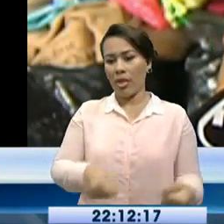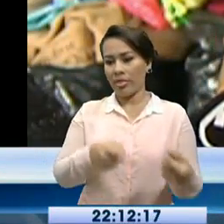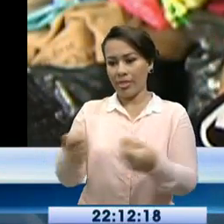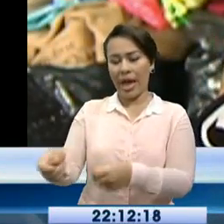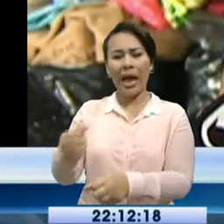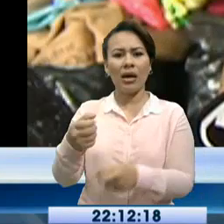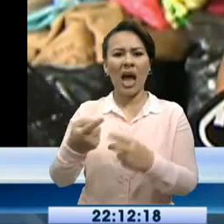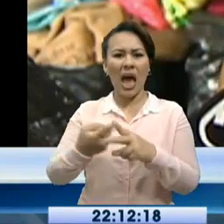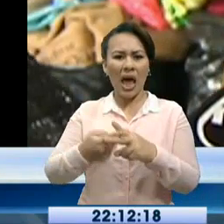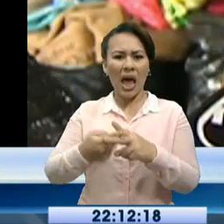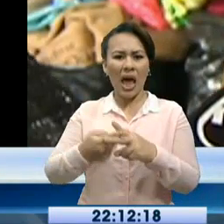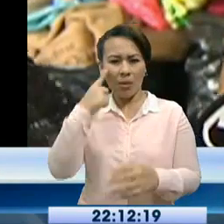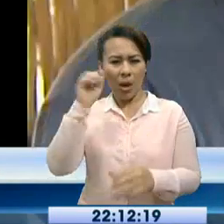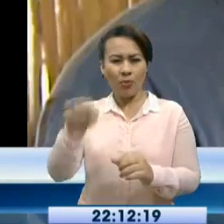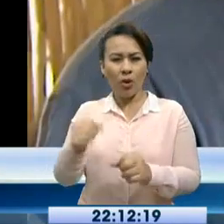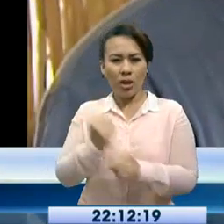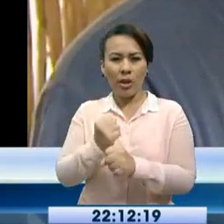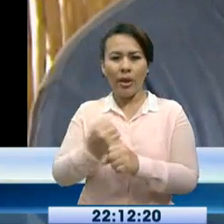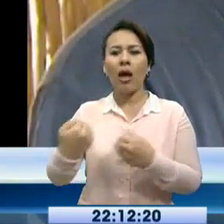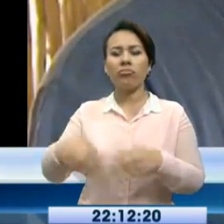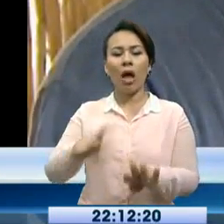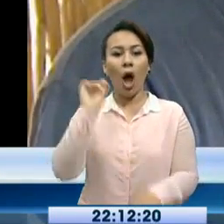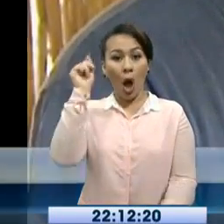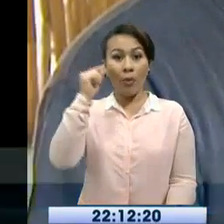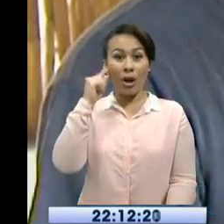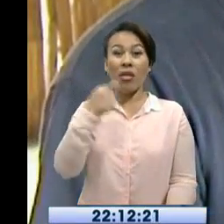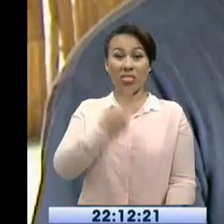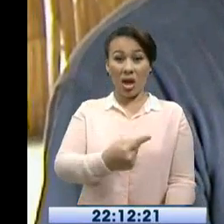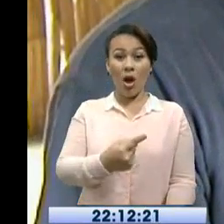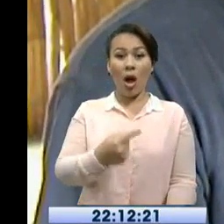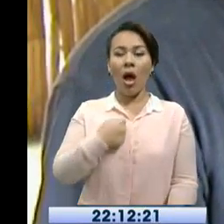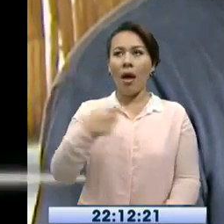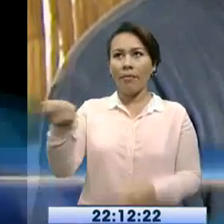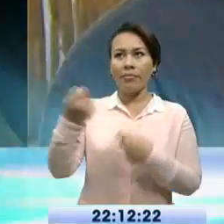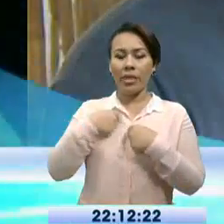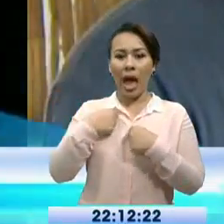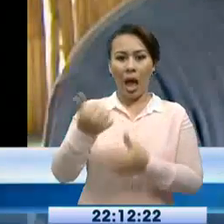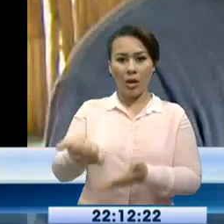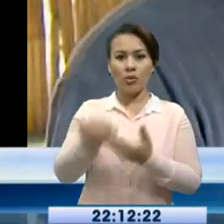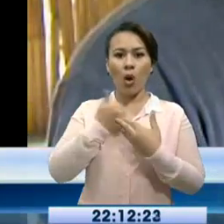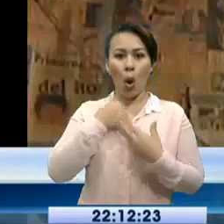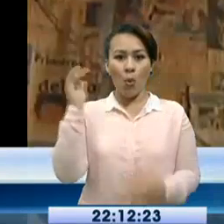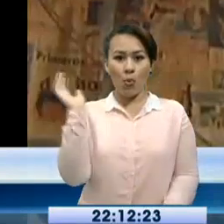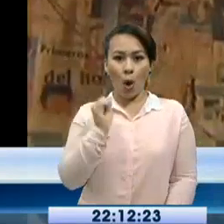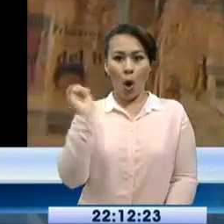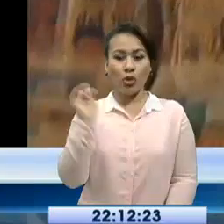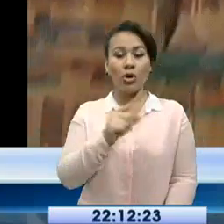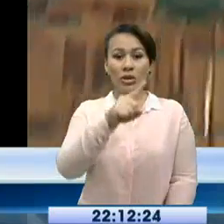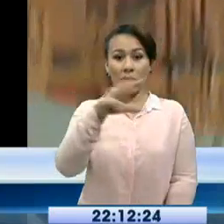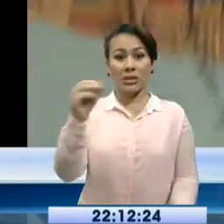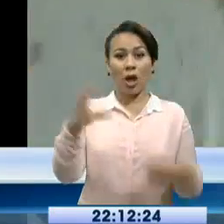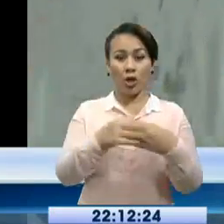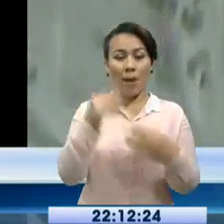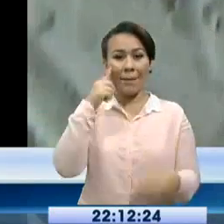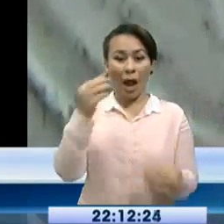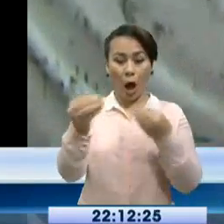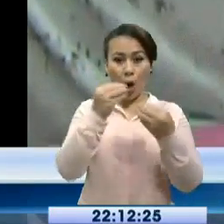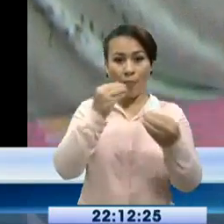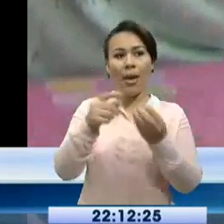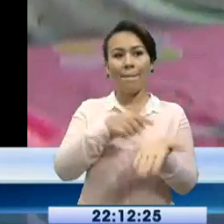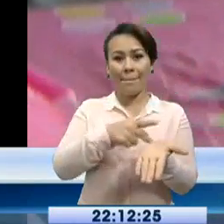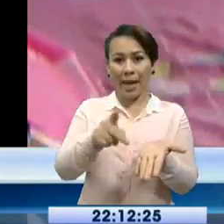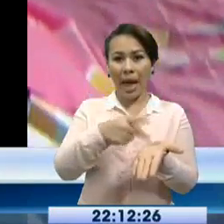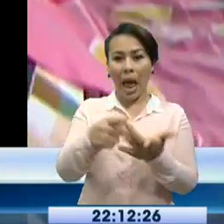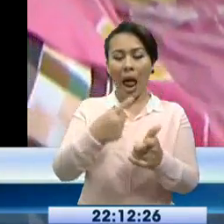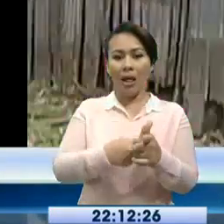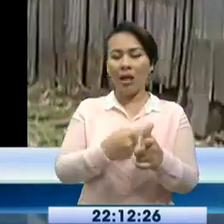unas herramientas para que pueda trabajar el gobierno ahí va a ayudar la gente significa que un bono de 100 dólares para víveres y para el que pagarán